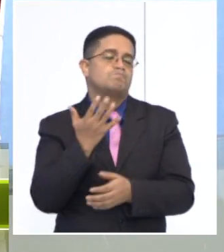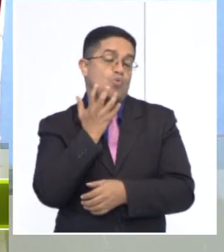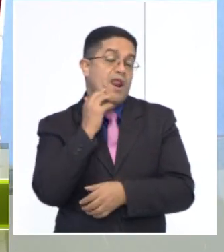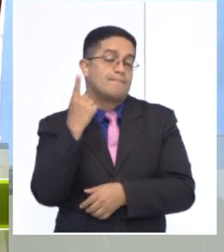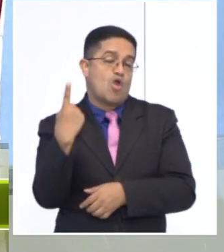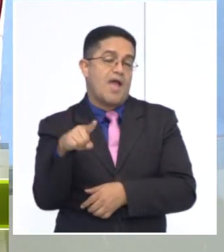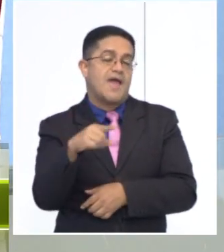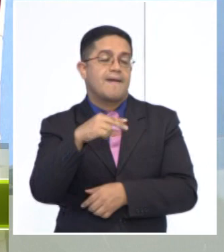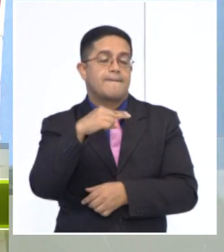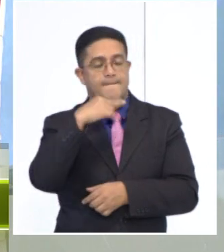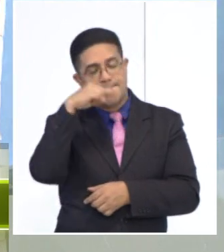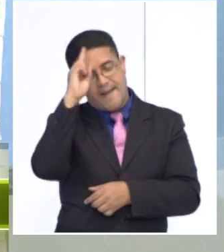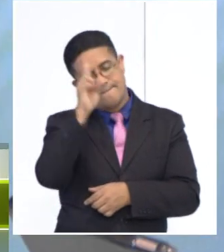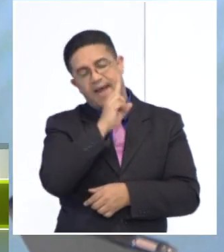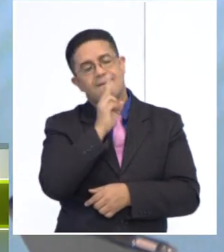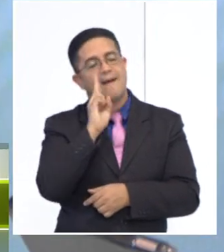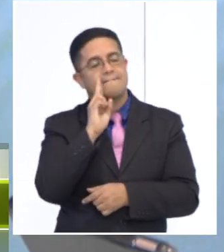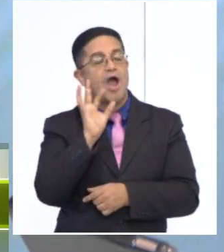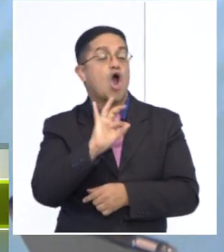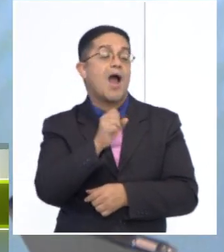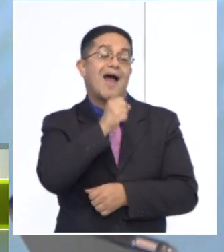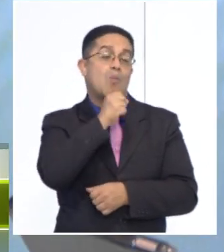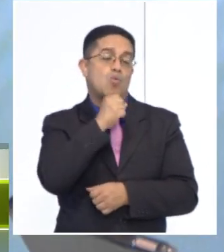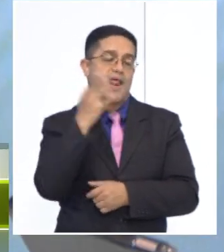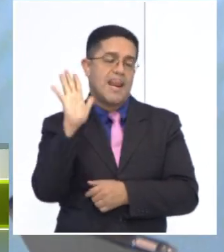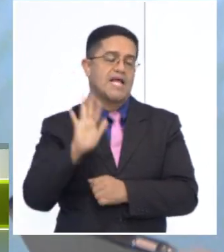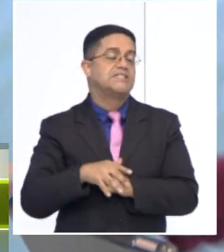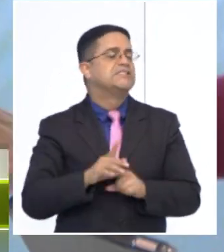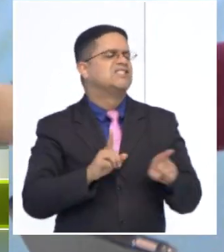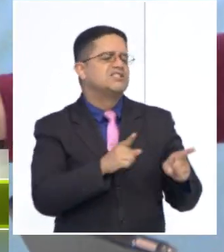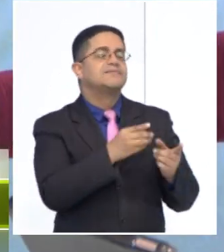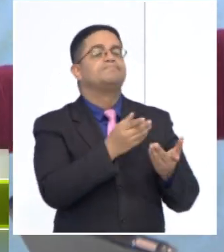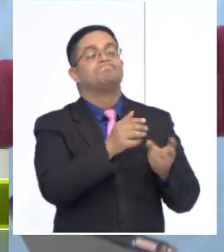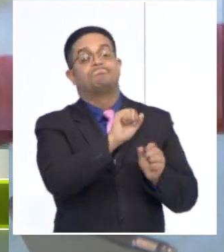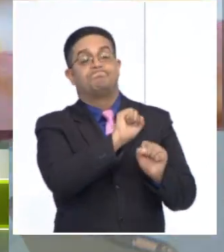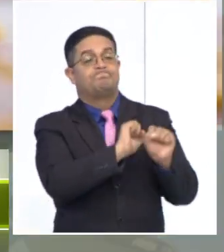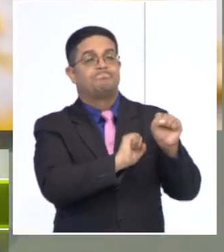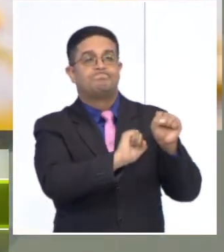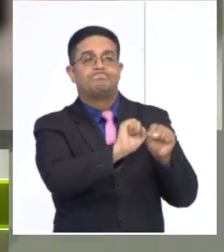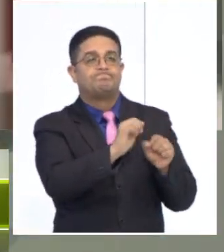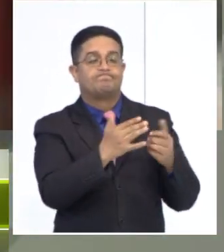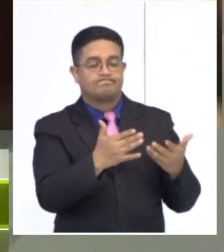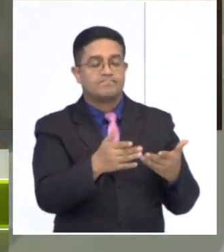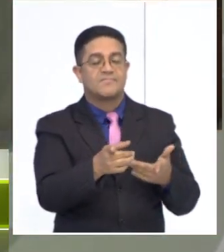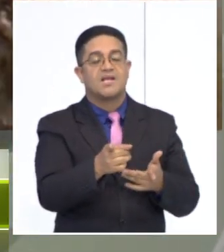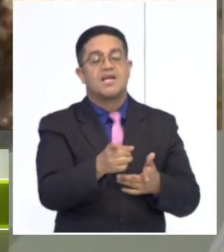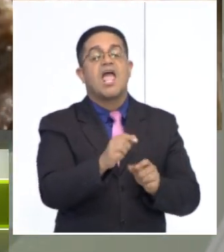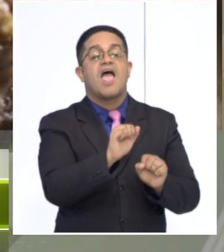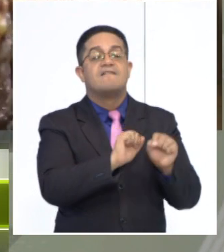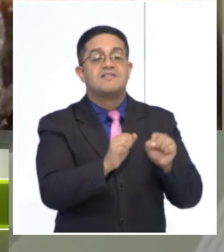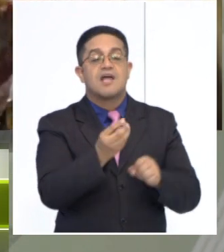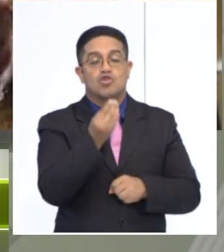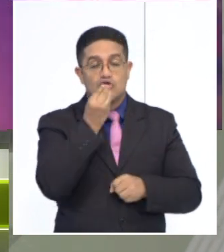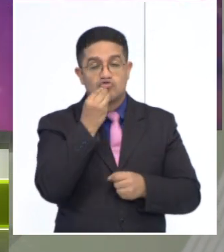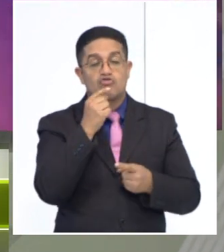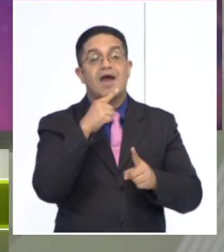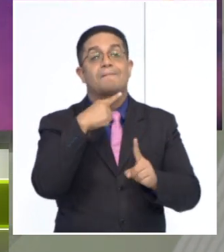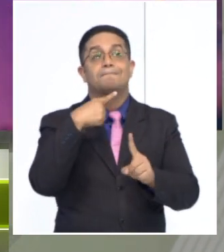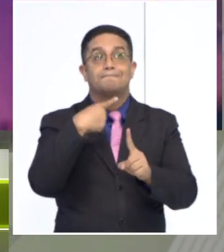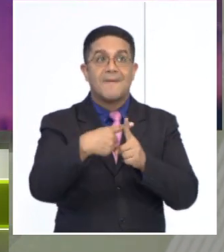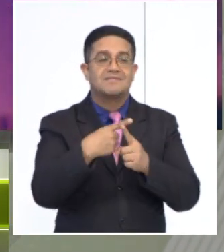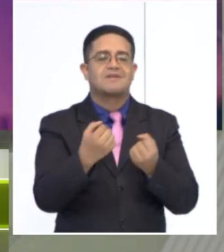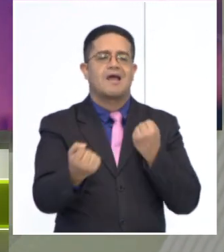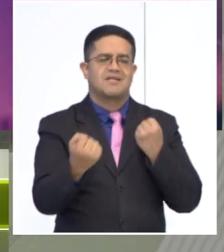esta enfermedad? Mira, la mejor forma para prevenir la diabetes es disminuyendo el consumo de azúcares y haciendo ejercicio. Esa es la